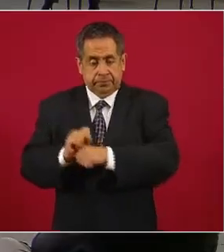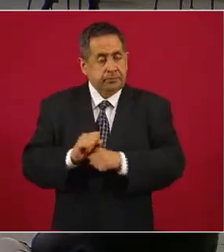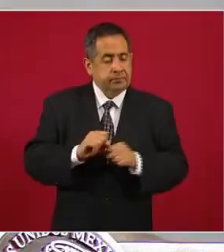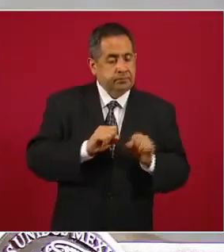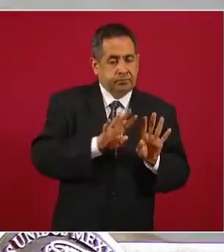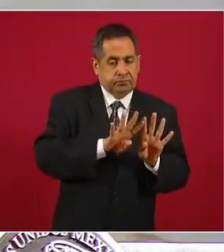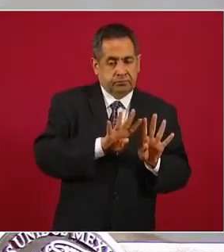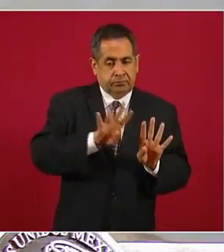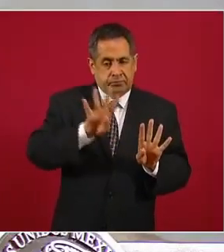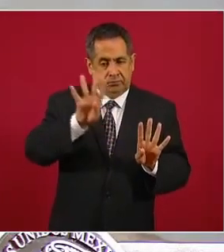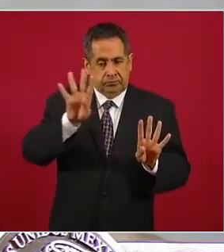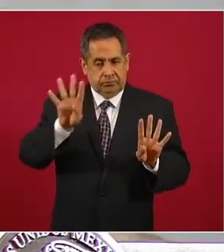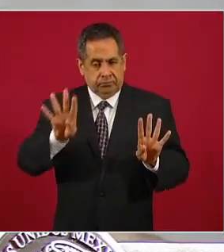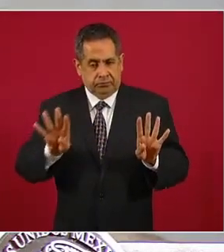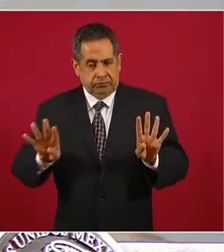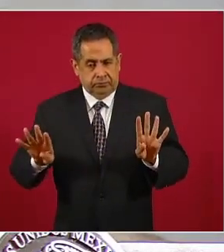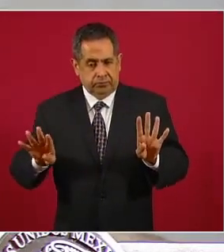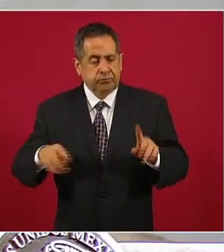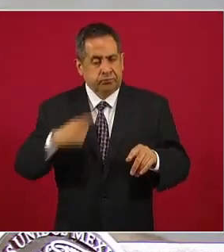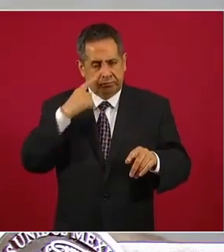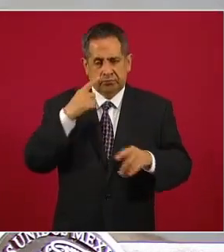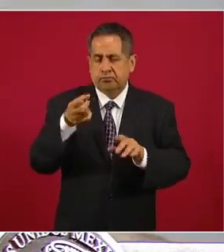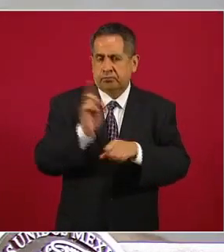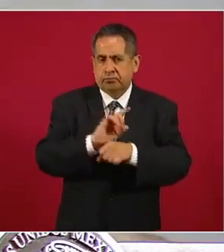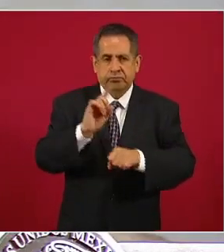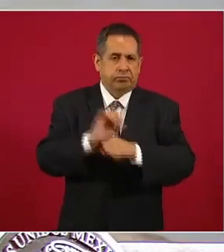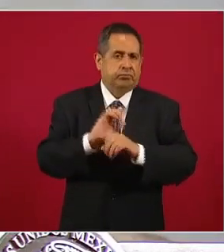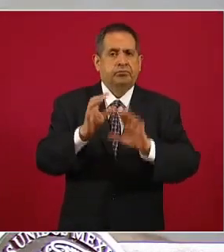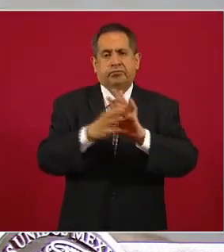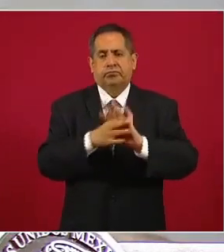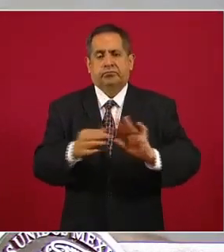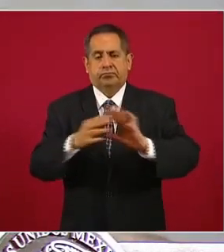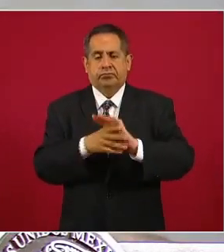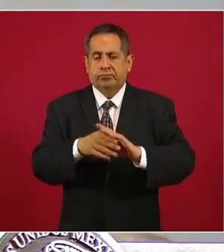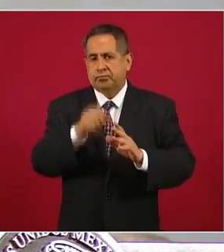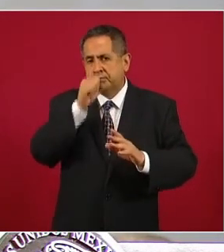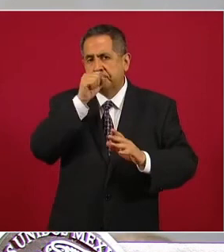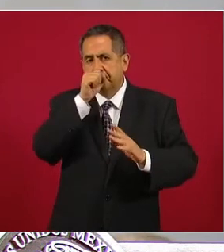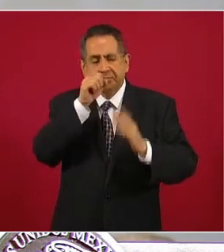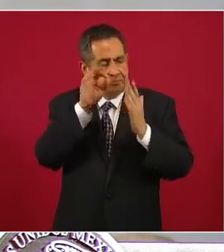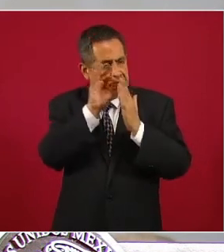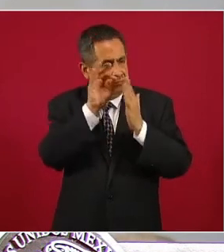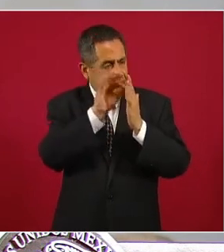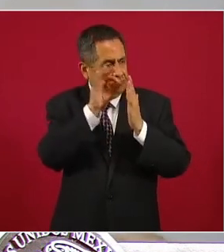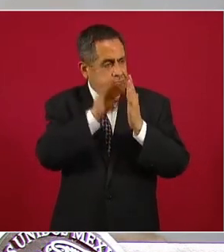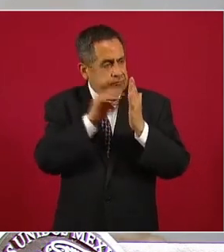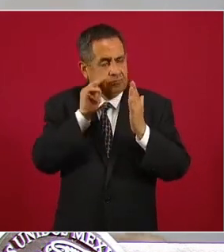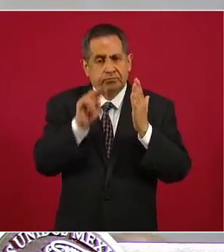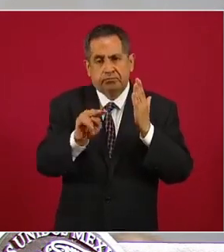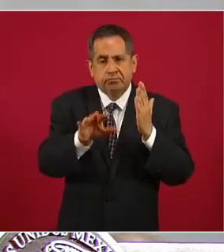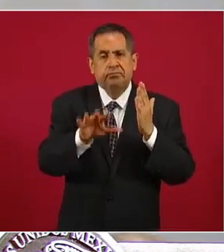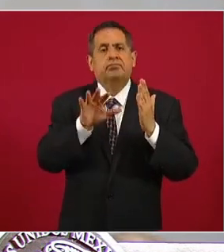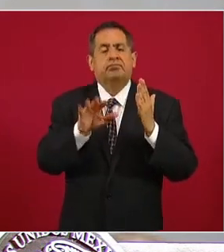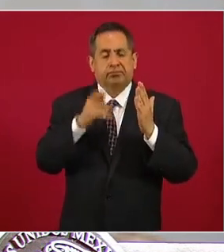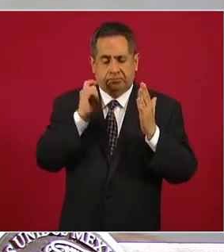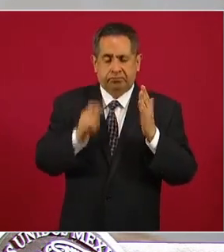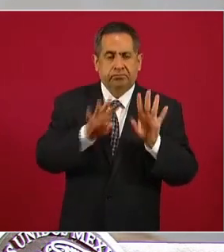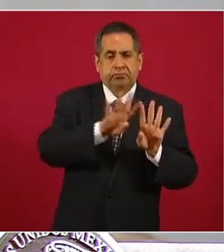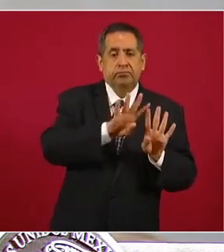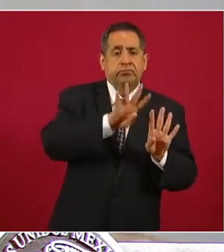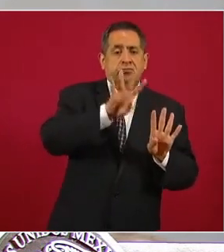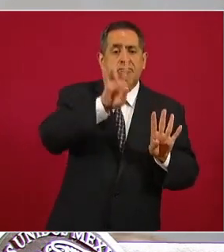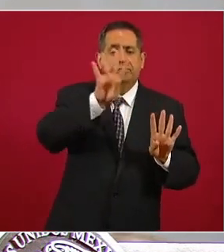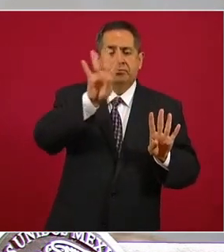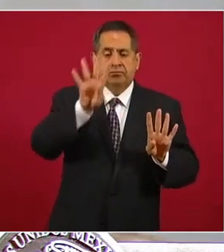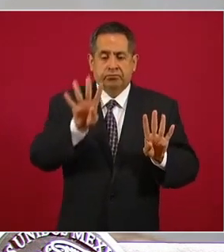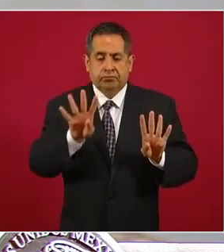presentada varias veces, la presentamos diariamente, los indicadores que nos muestran este descenso de la curva